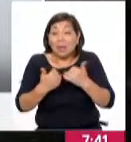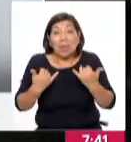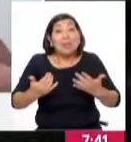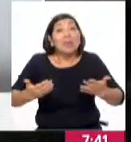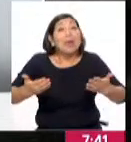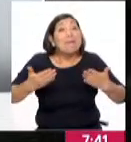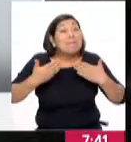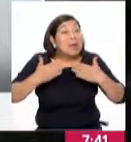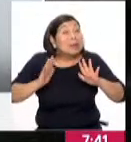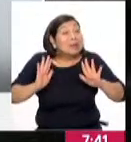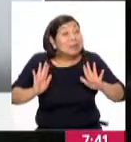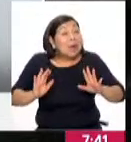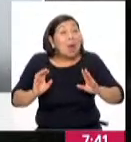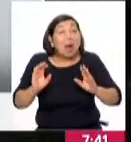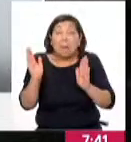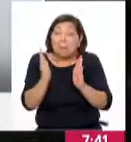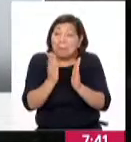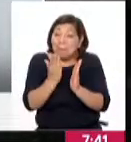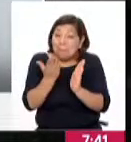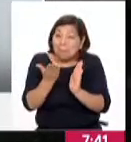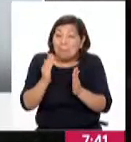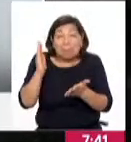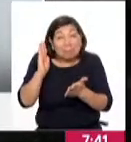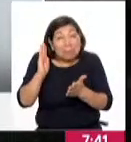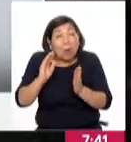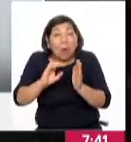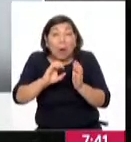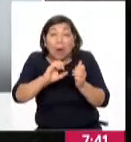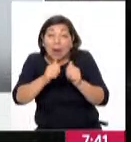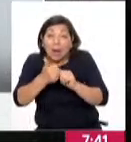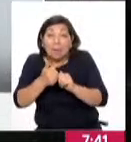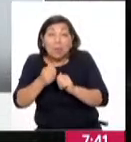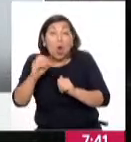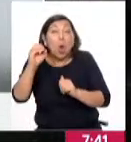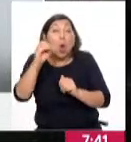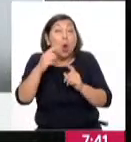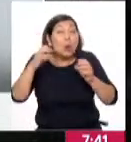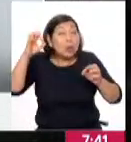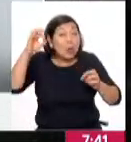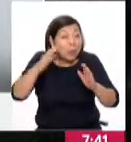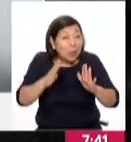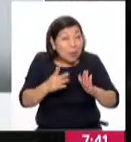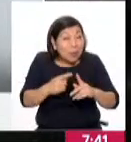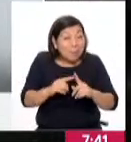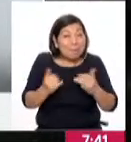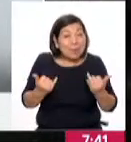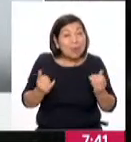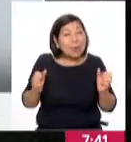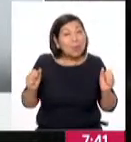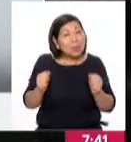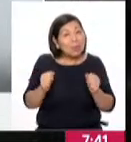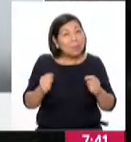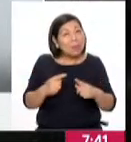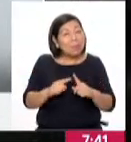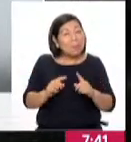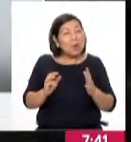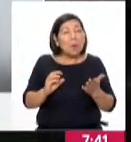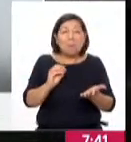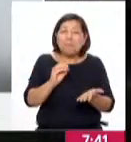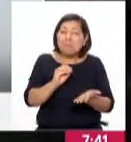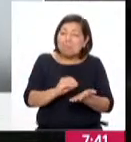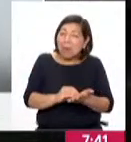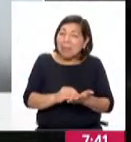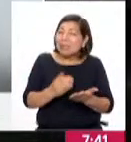verano parte de otoño y hablamos de condiciones de la temperatura superficial de marca modula las temperaturas a nivel costero Pues lo más